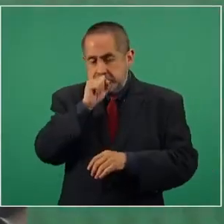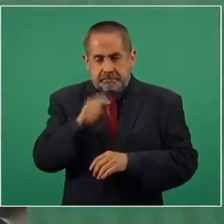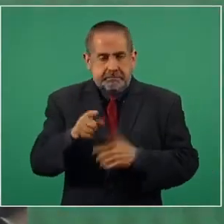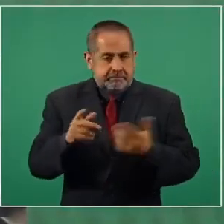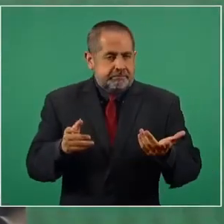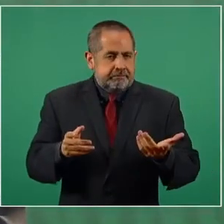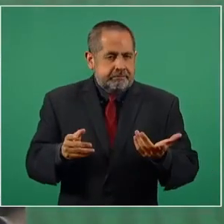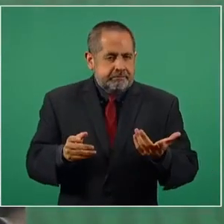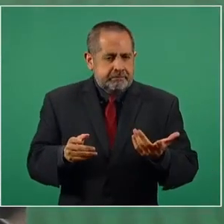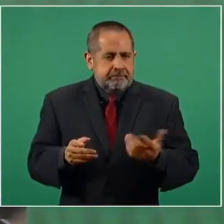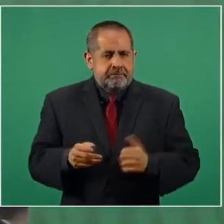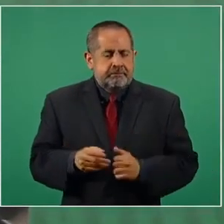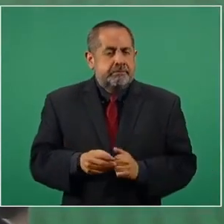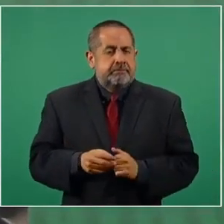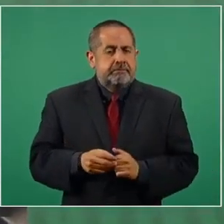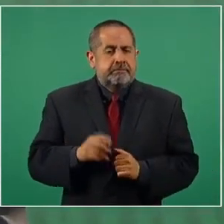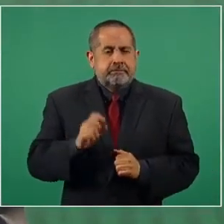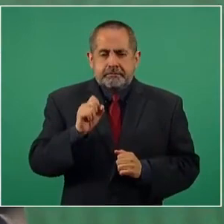de